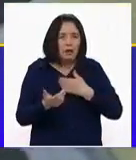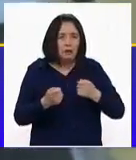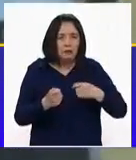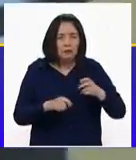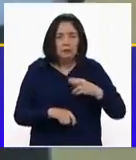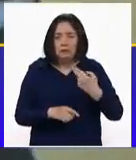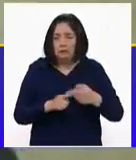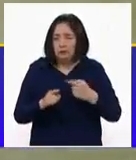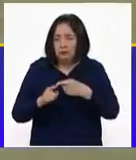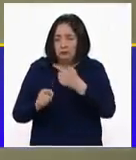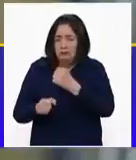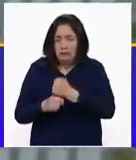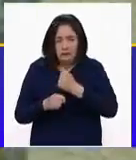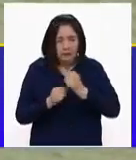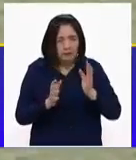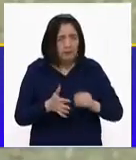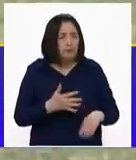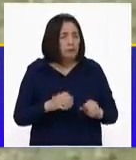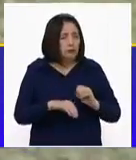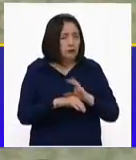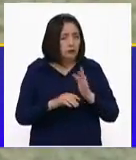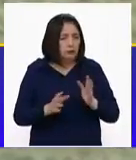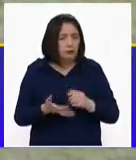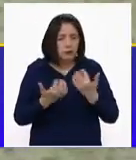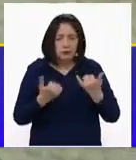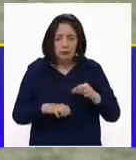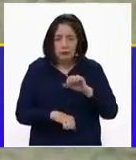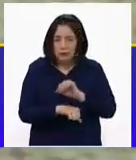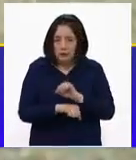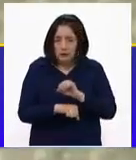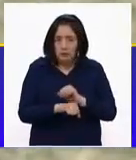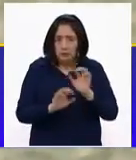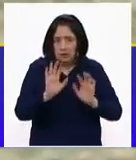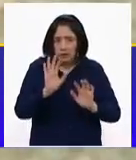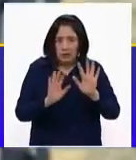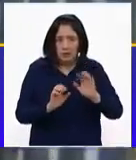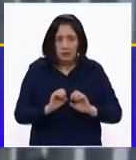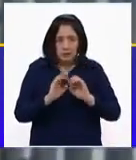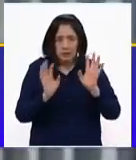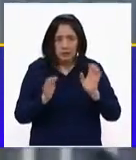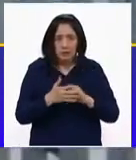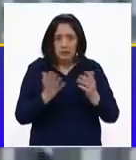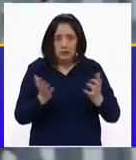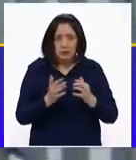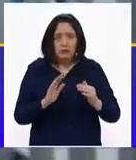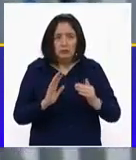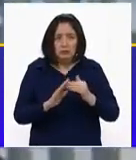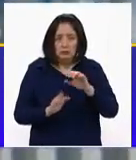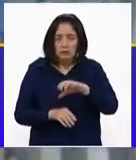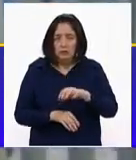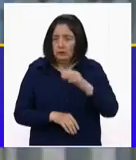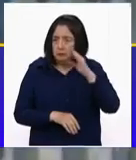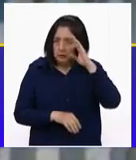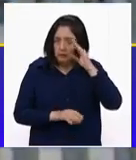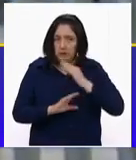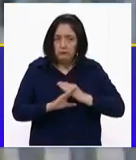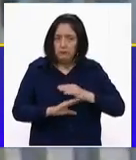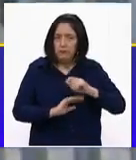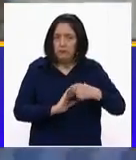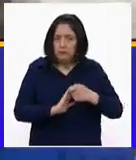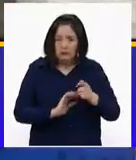sus funcionarios y consejeros, quienes permanecerán detenidos por 15 días en la sede de la Policía Anticorrupción.